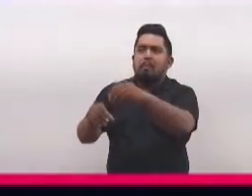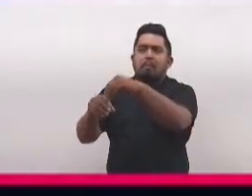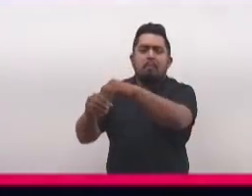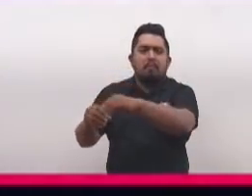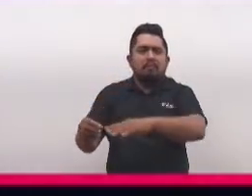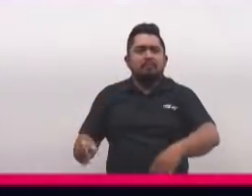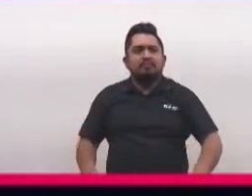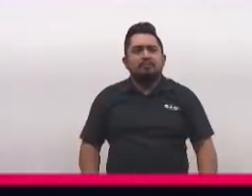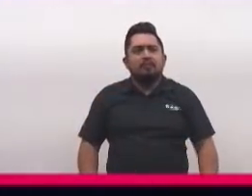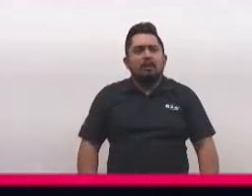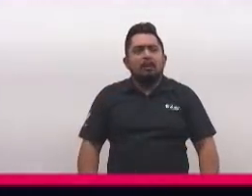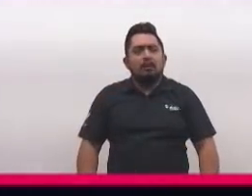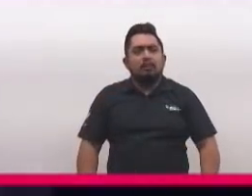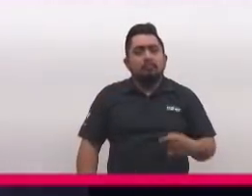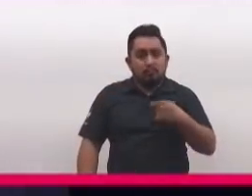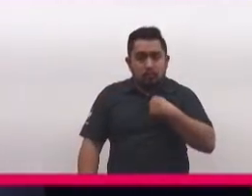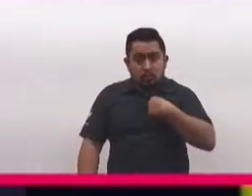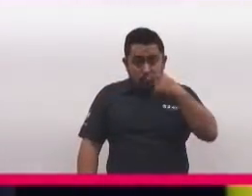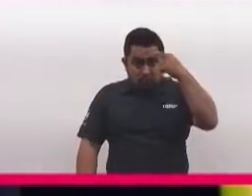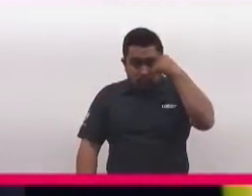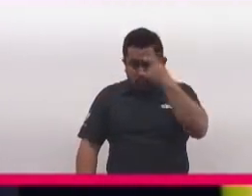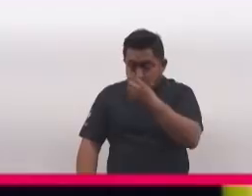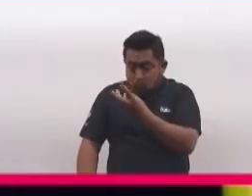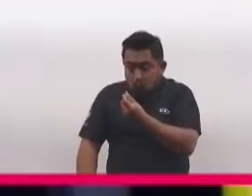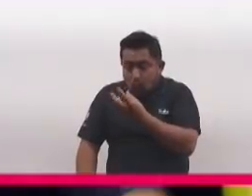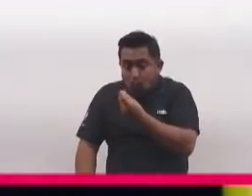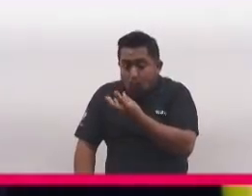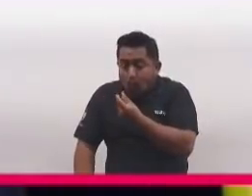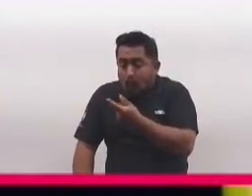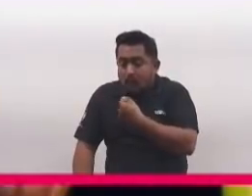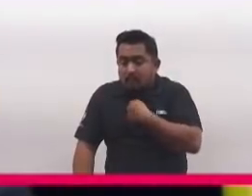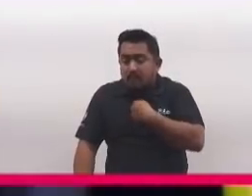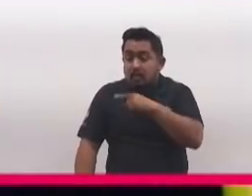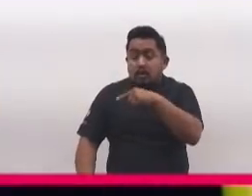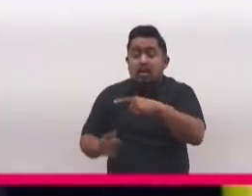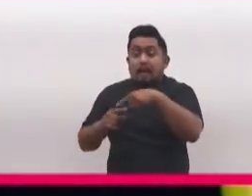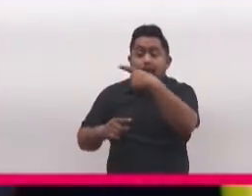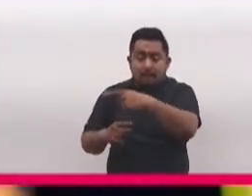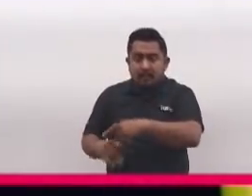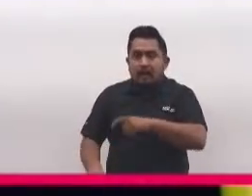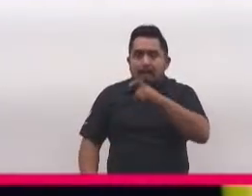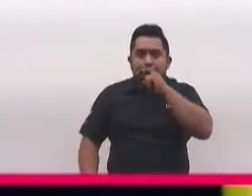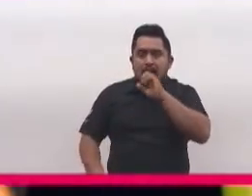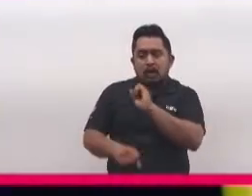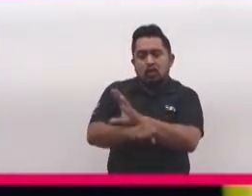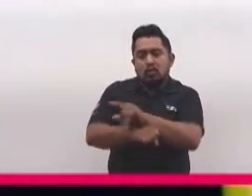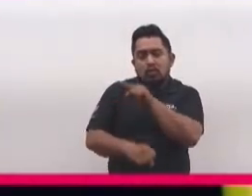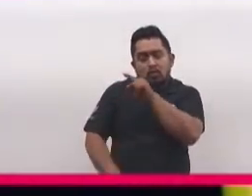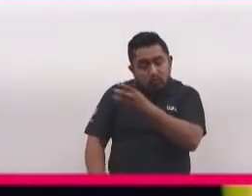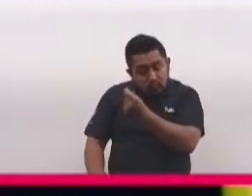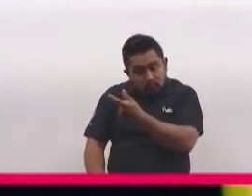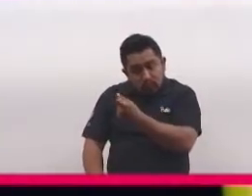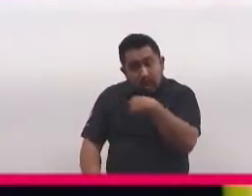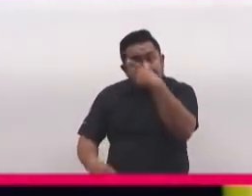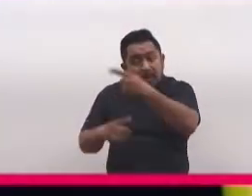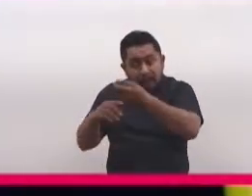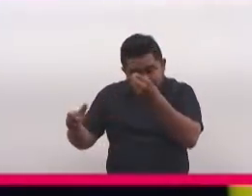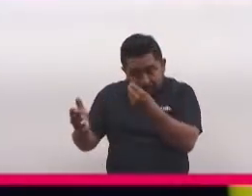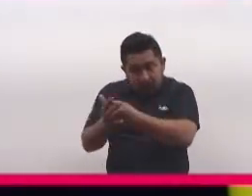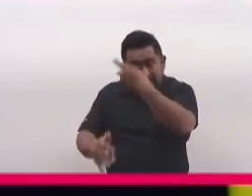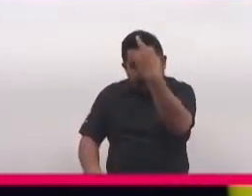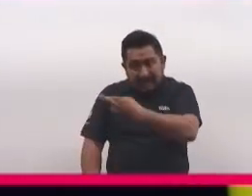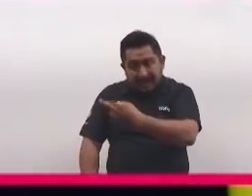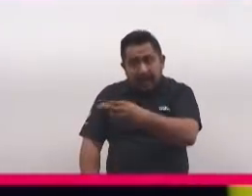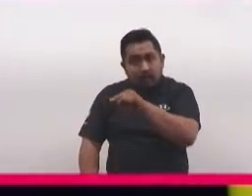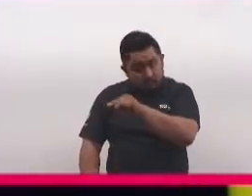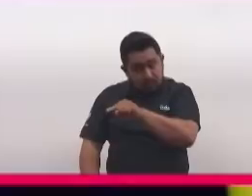entonces dice números a mi papá me dijo hasta que no hayas cobrado no contesto lo que te están dando